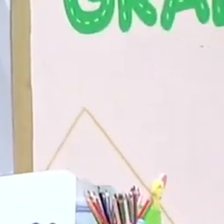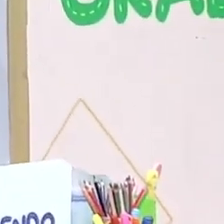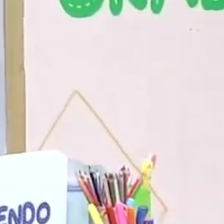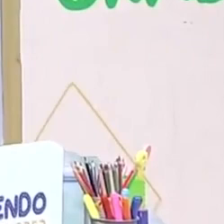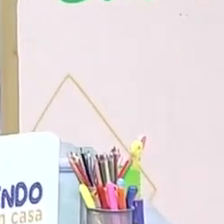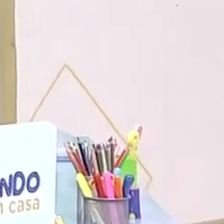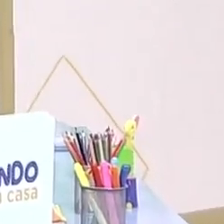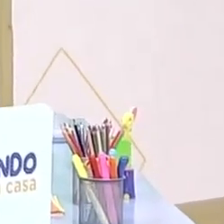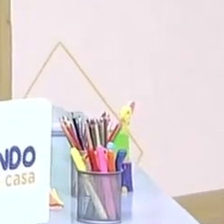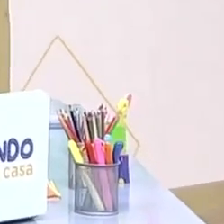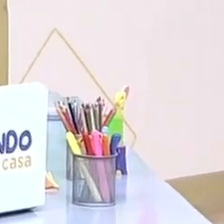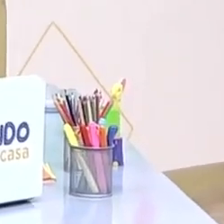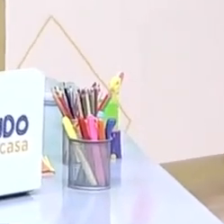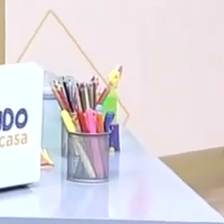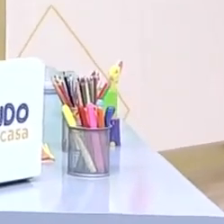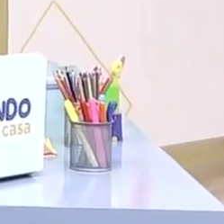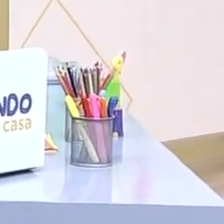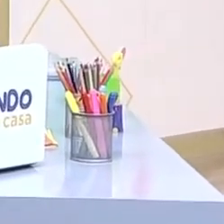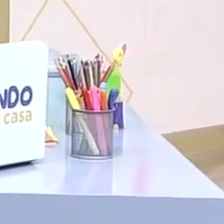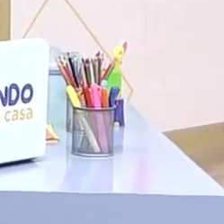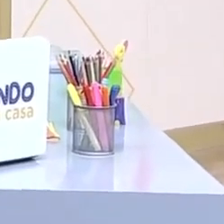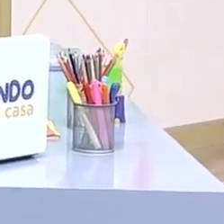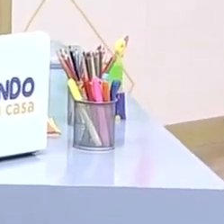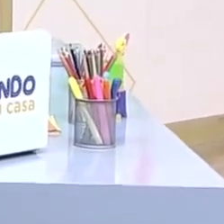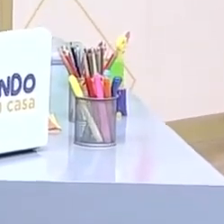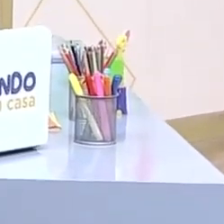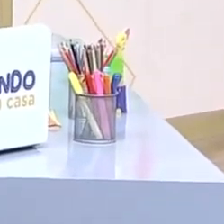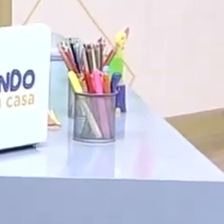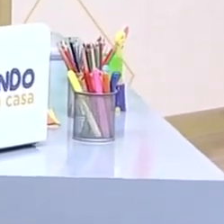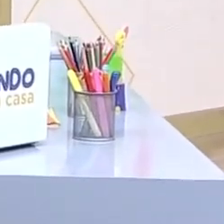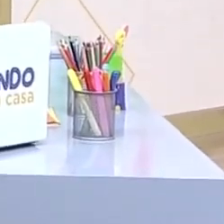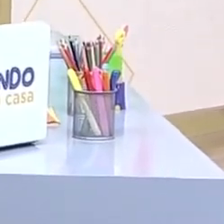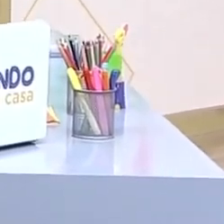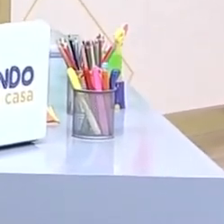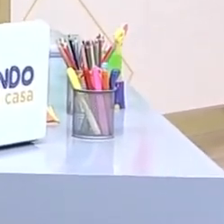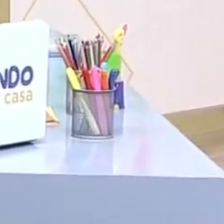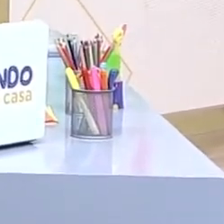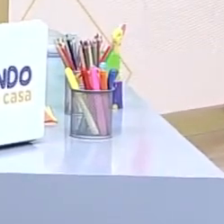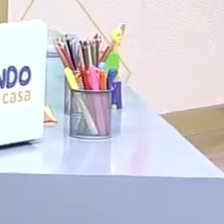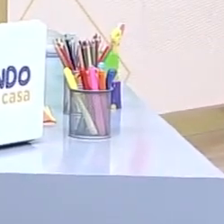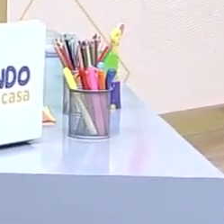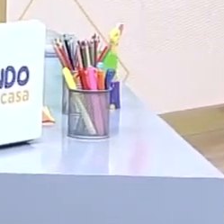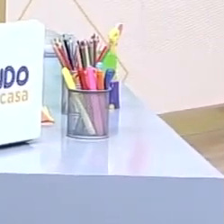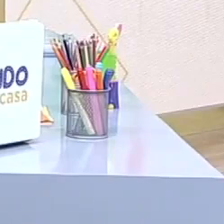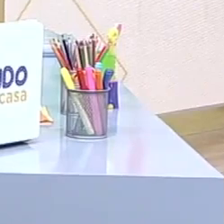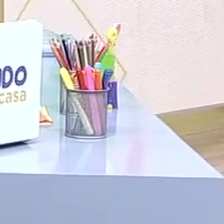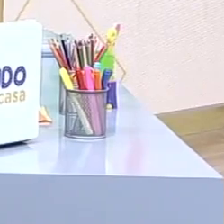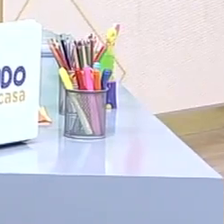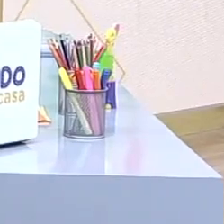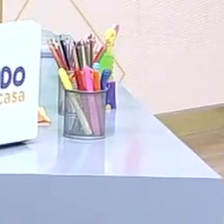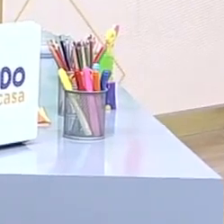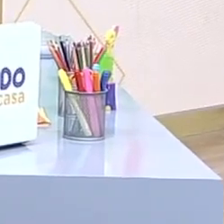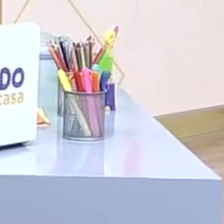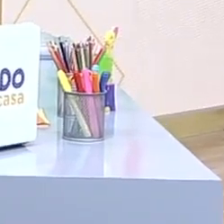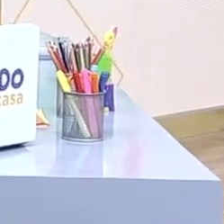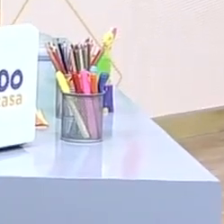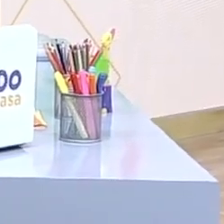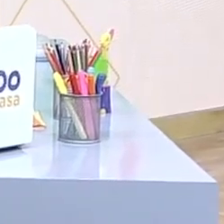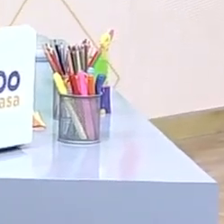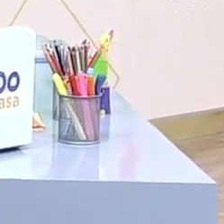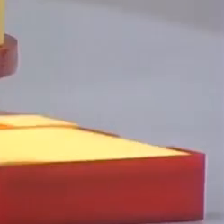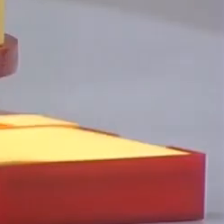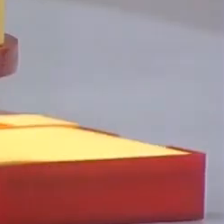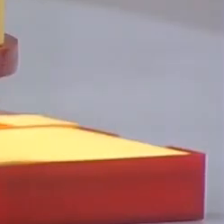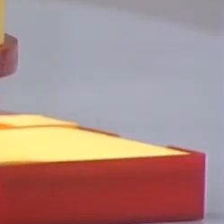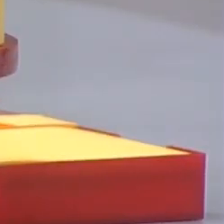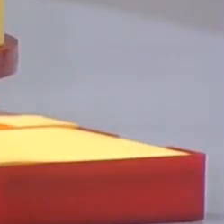aislamiento social que estamos viviendo. Para ello, hoy conoceremos sobre este tipo de texto. ¿Qué has hecho,